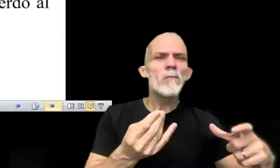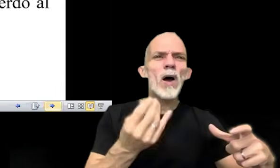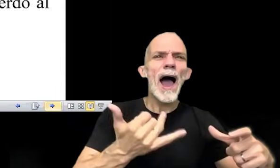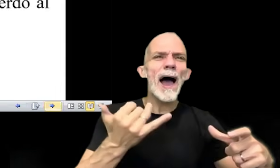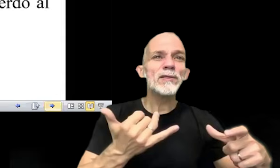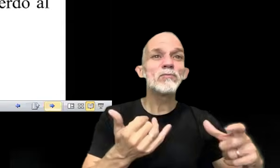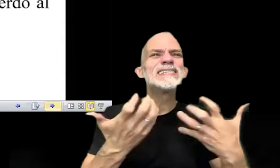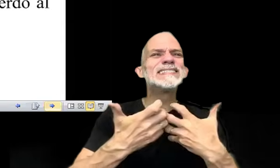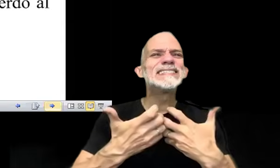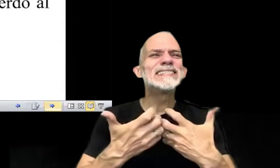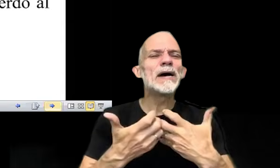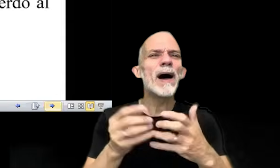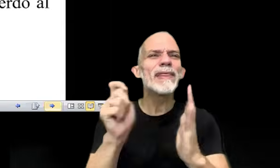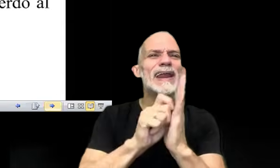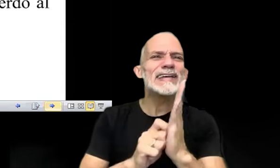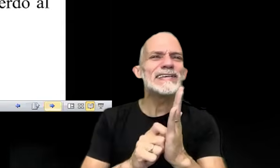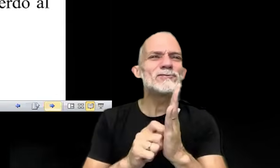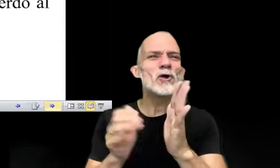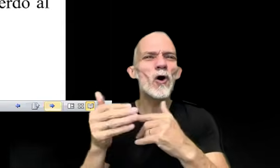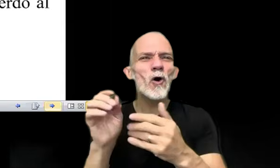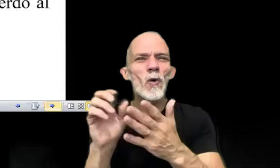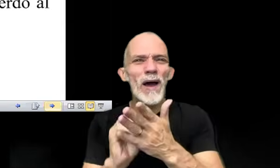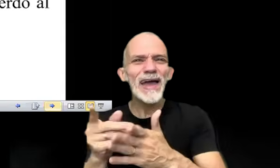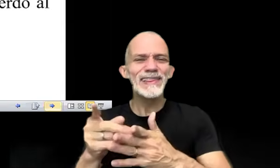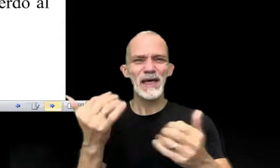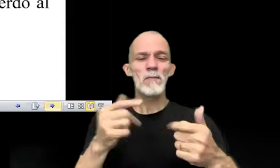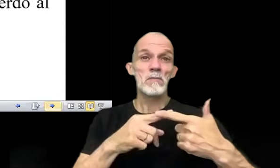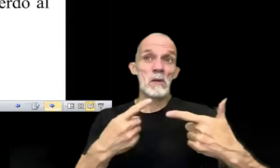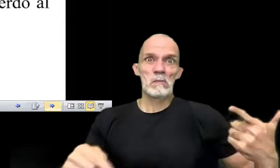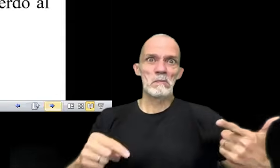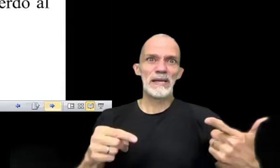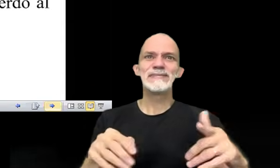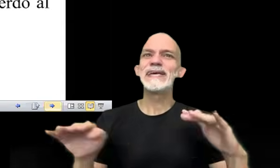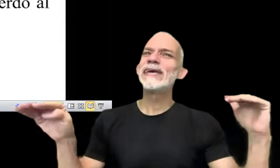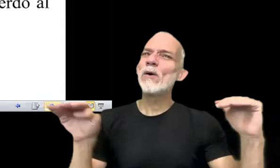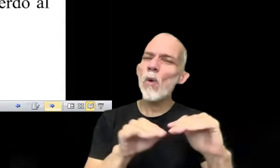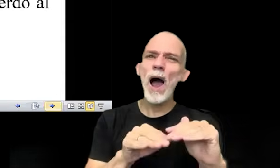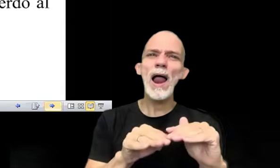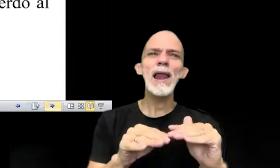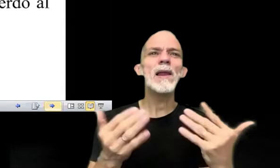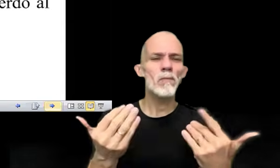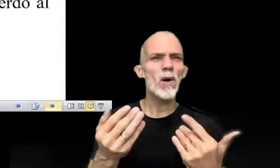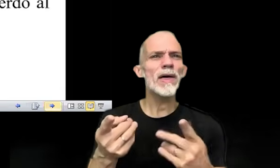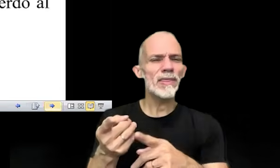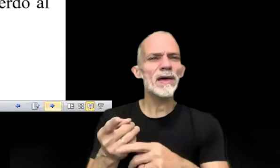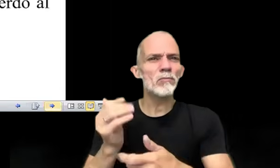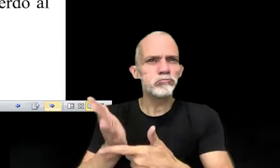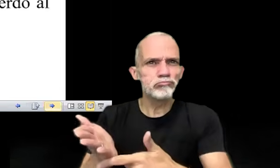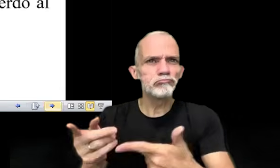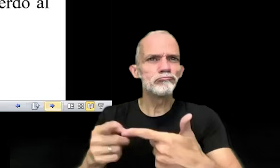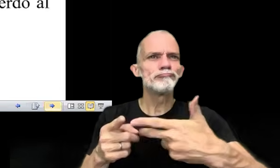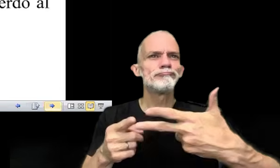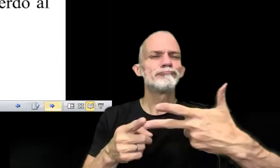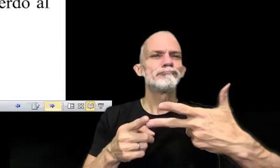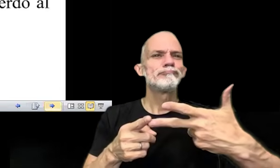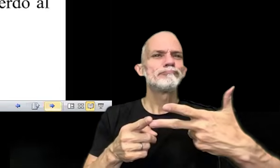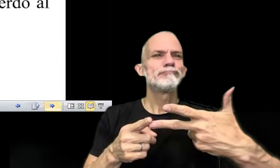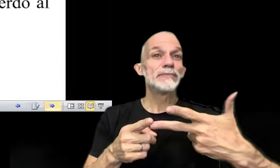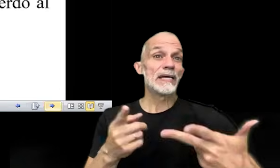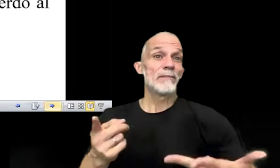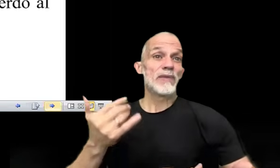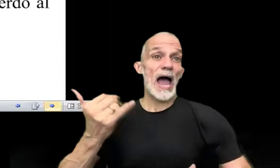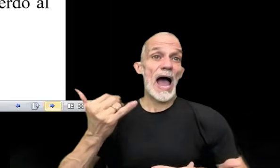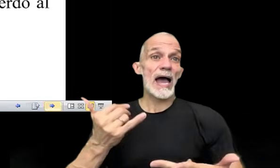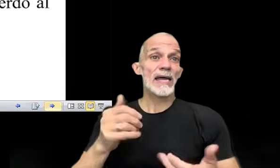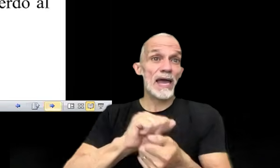valores porque tienen un sistema de registro en cuenta, porque son bienes homogéneos y fungibles. Nos